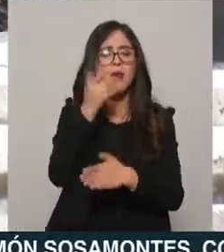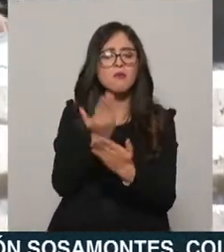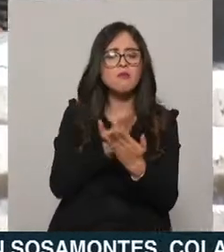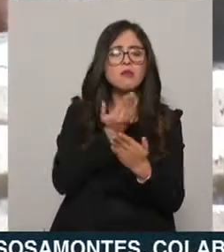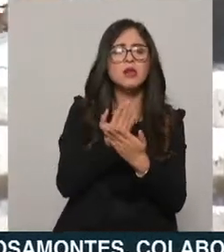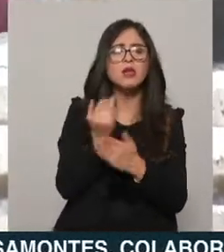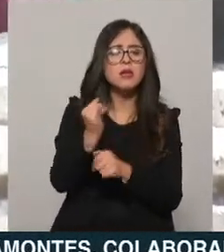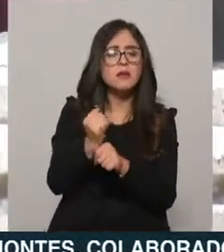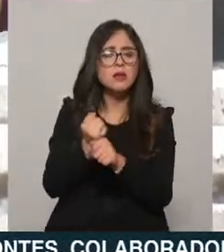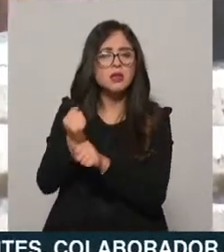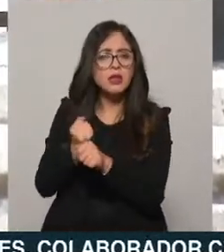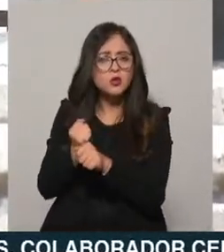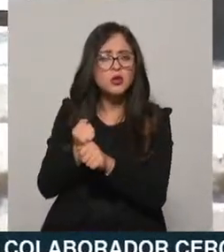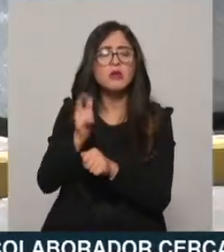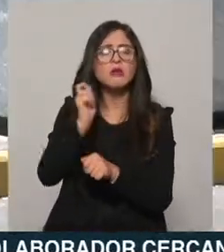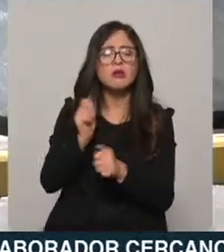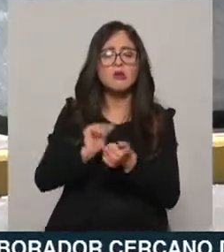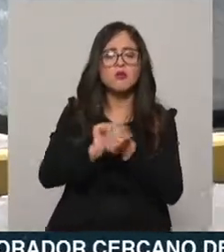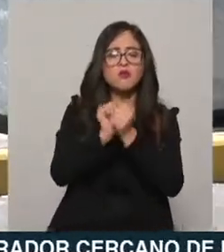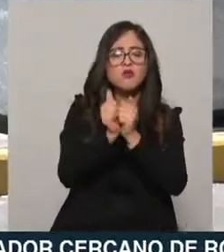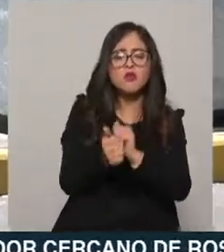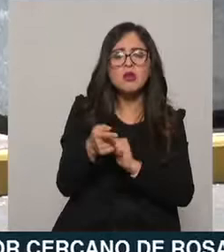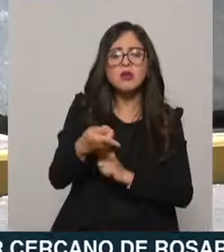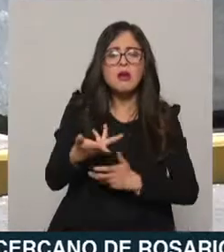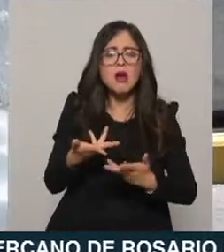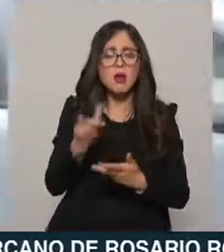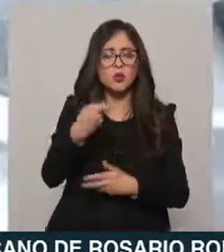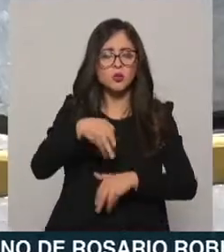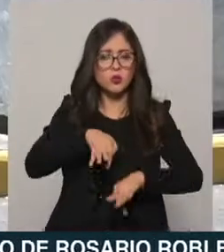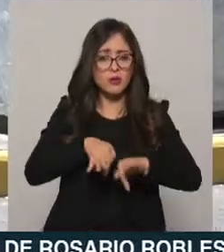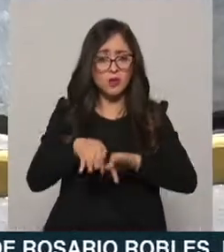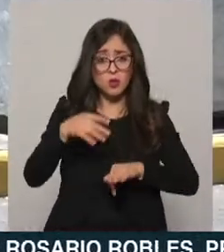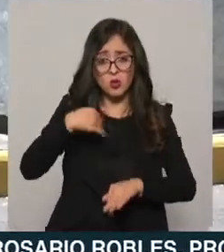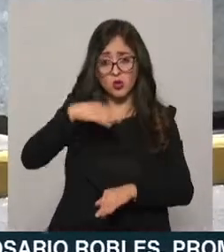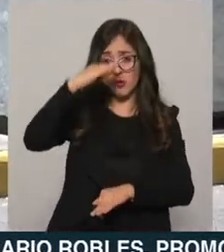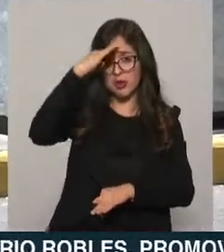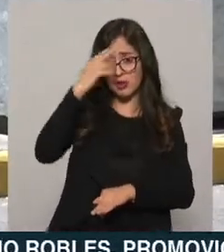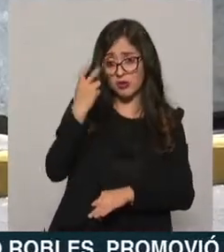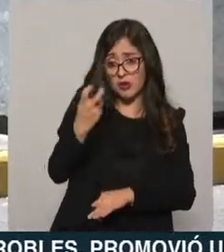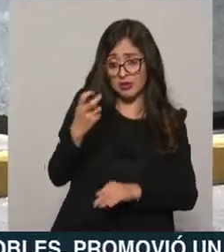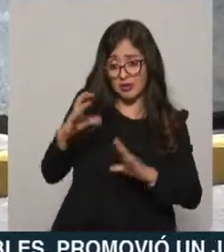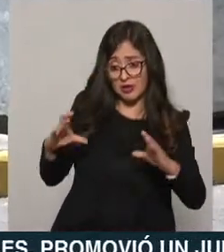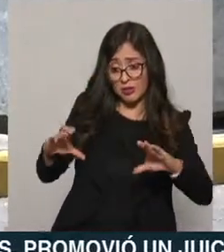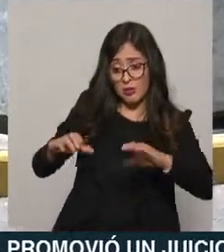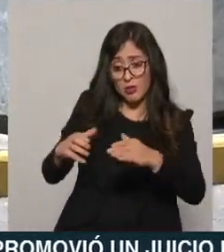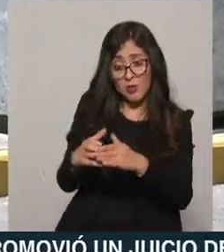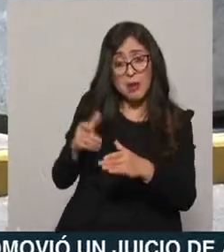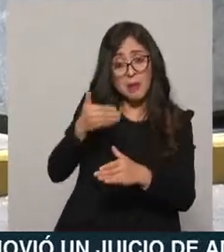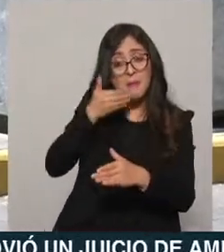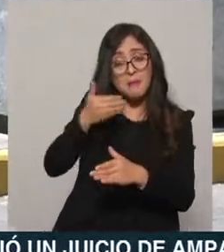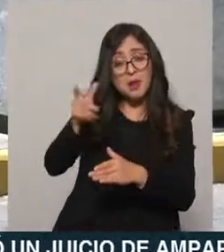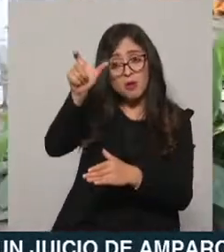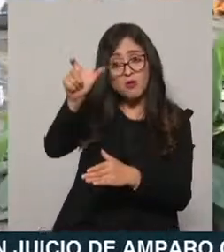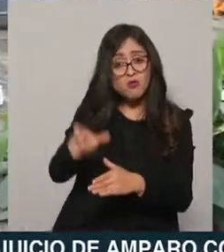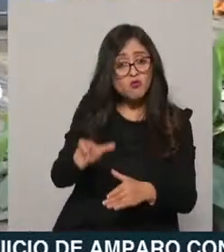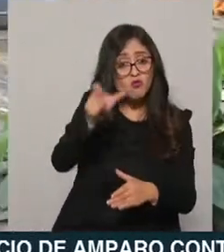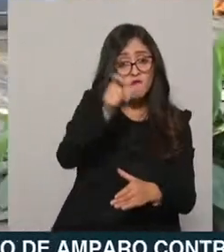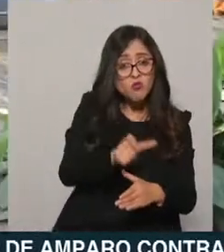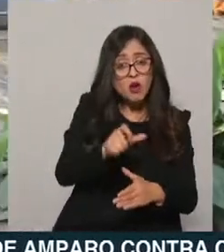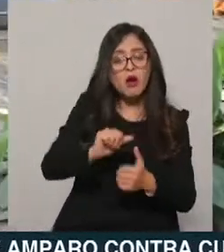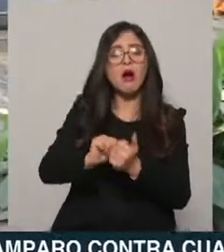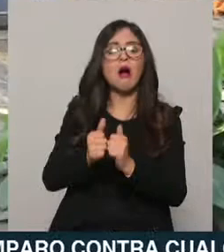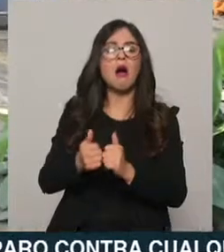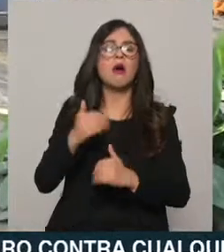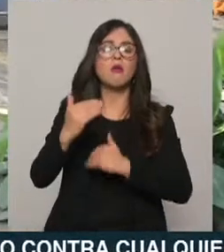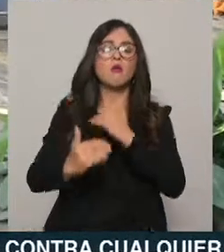sobre todo quien va a estar vigilante. Y yo creo que es la única manera de avanzar, de que no se pretendan